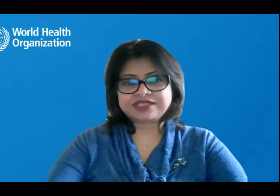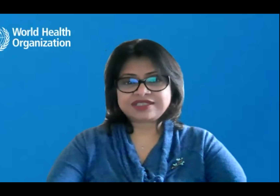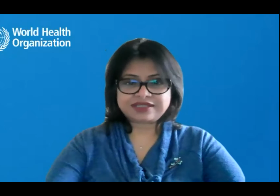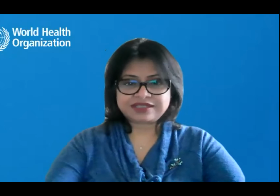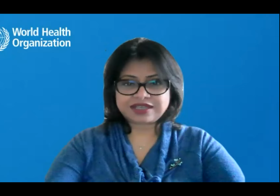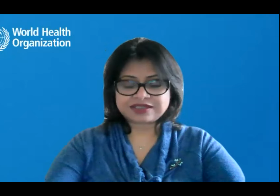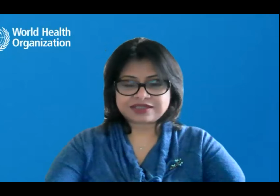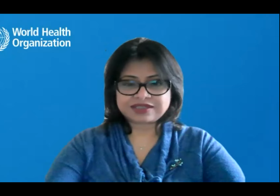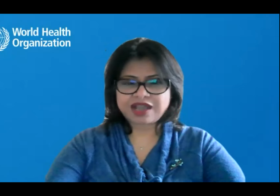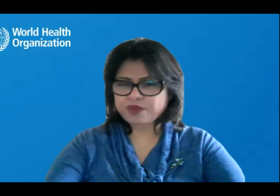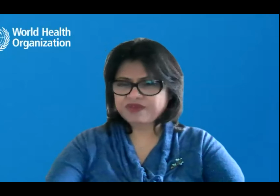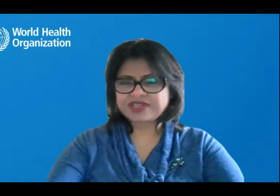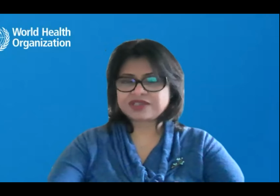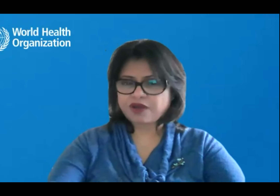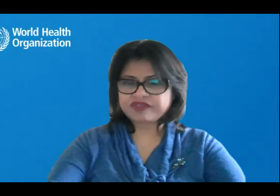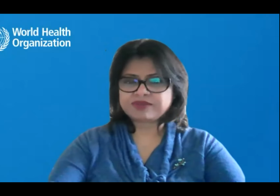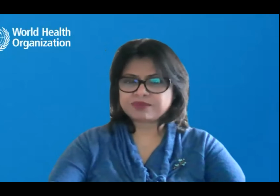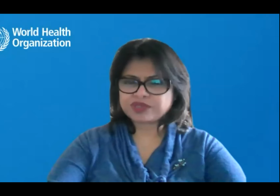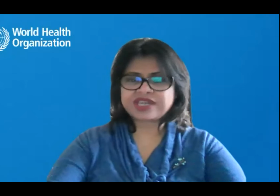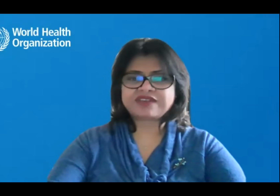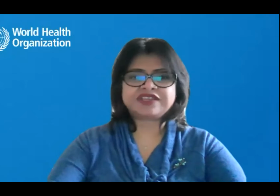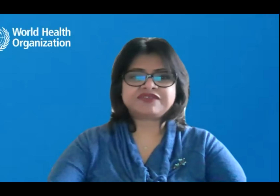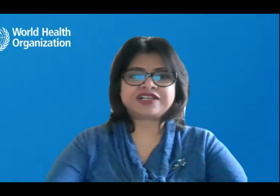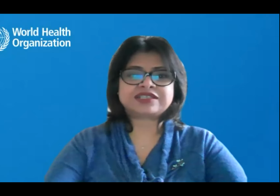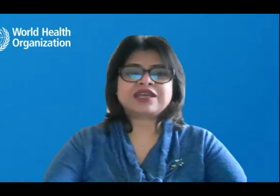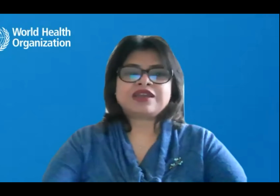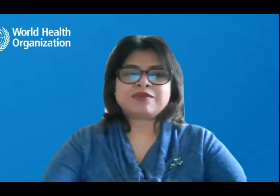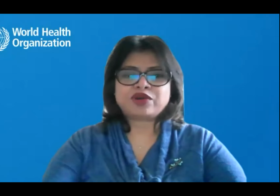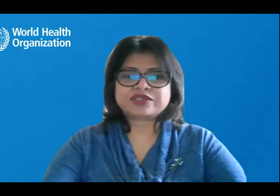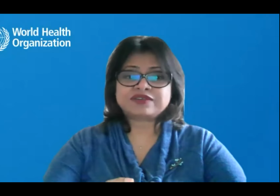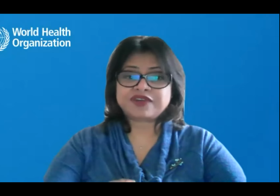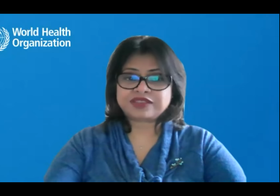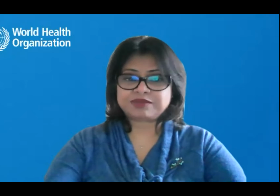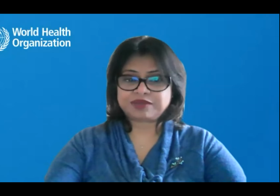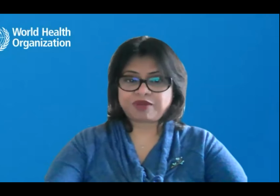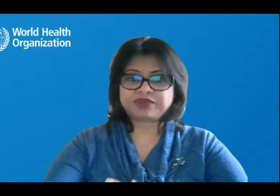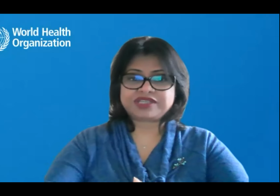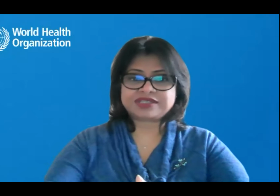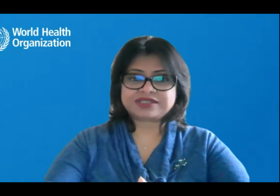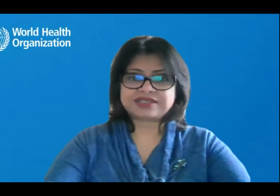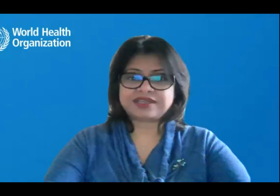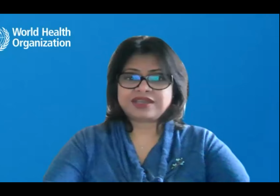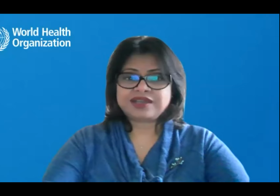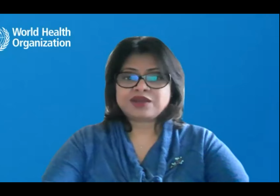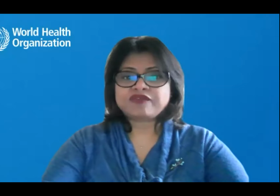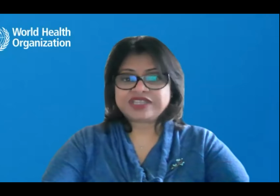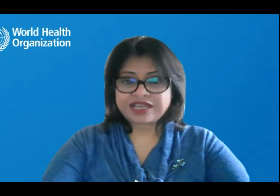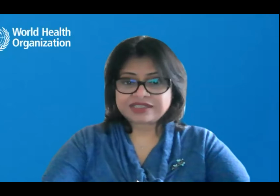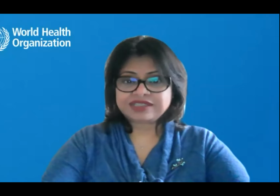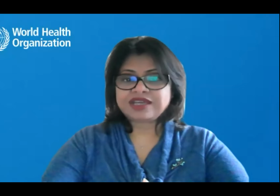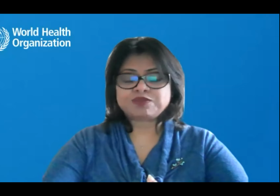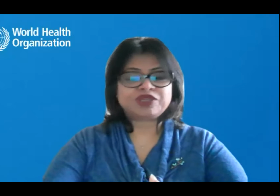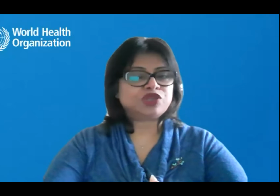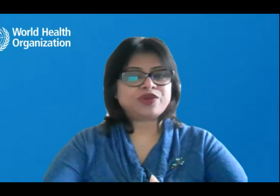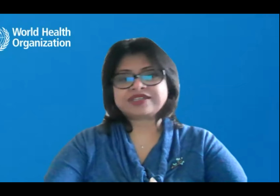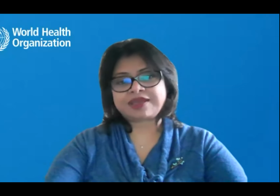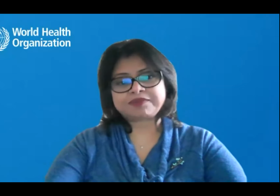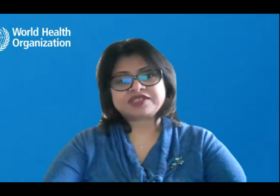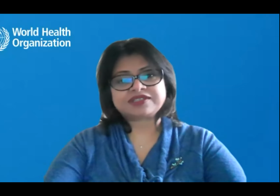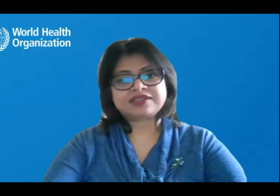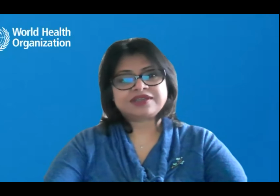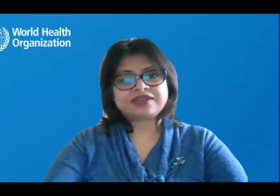años. Este impacto de las emergencias y desastres muchas veces se siente más profundamente en las poblaciones más vulnerables.